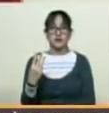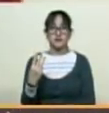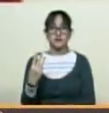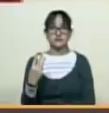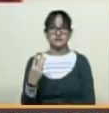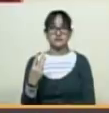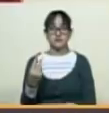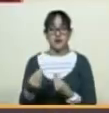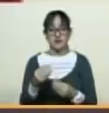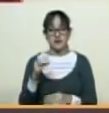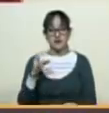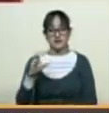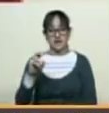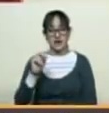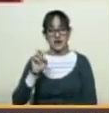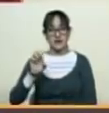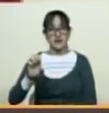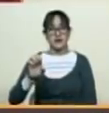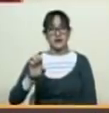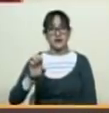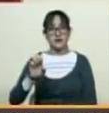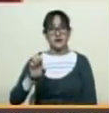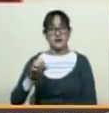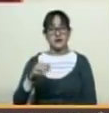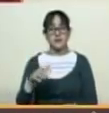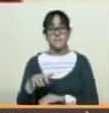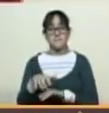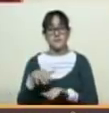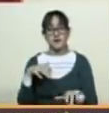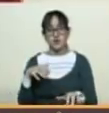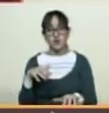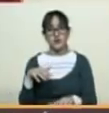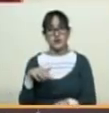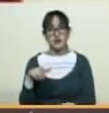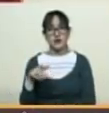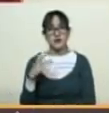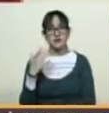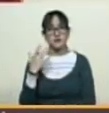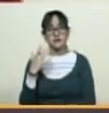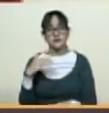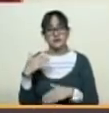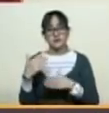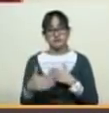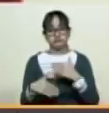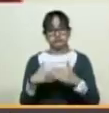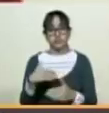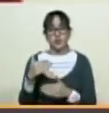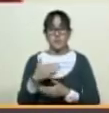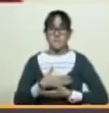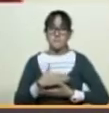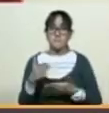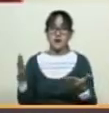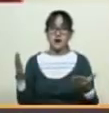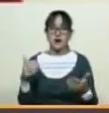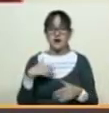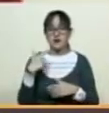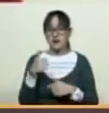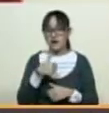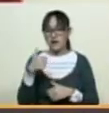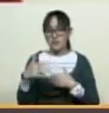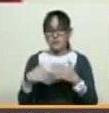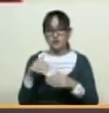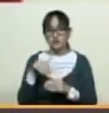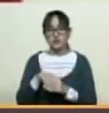este Consejo Nacional Electoral, y la mayoría de estos hemos ido acumulando y ampliando para cada proceso